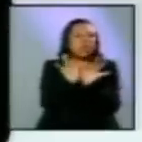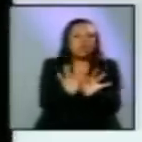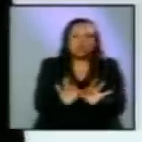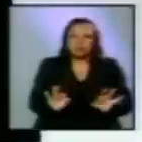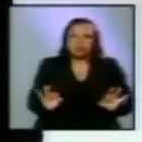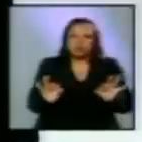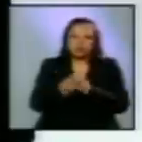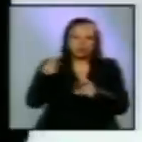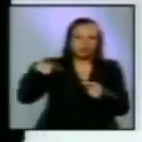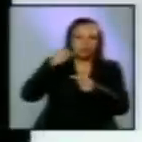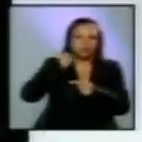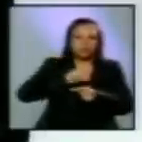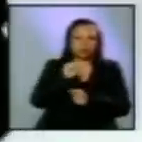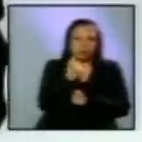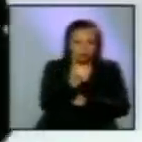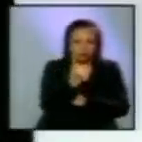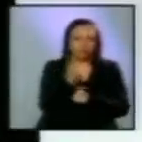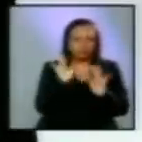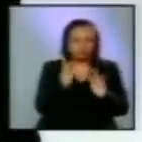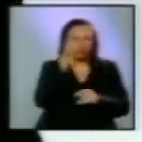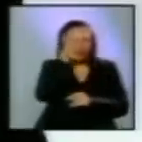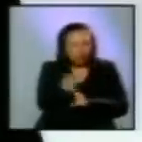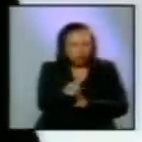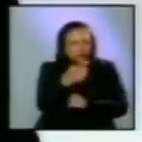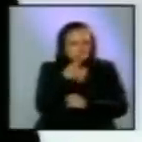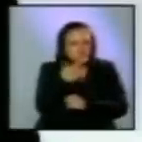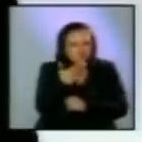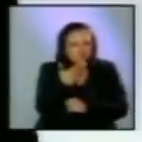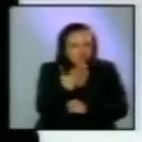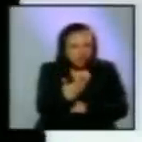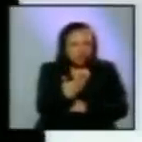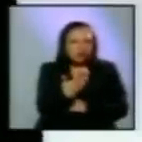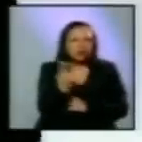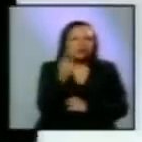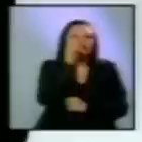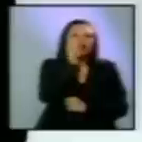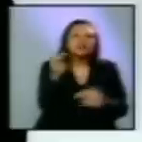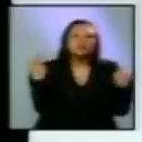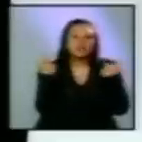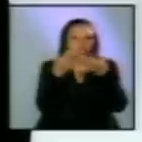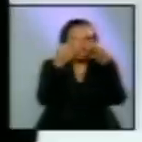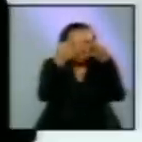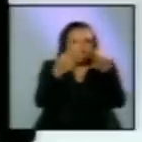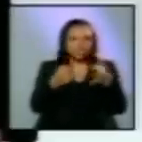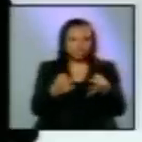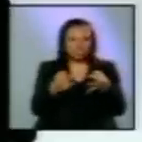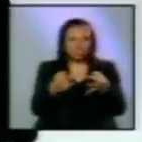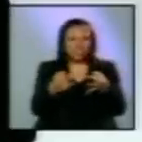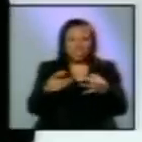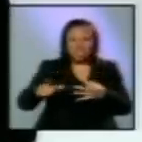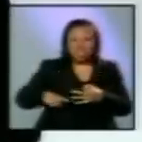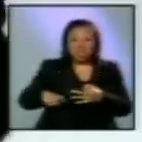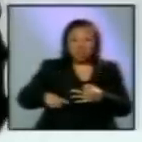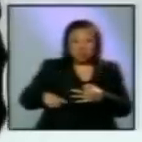excelencia del siglo XXI. Ahora, además, para que esto sea efectivo, necesitamos tener maestros de calidad. El gobierno ha abandonado a las